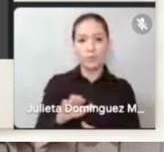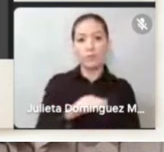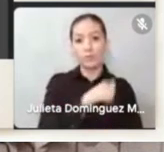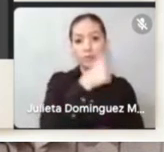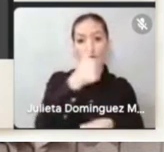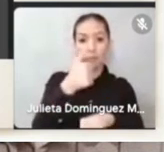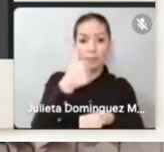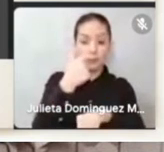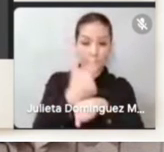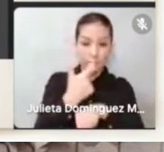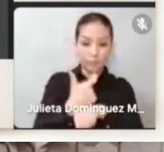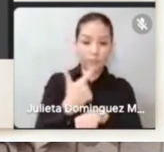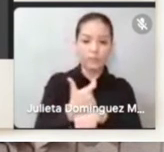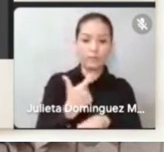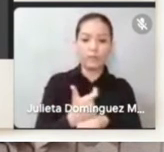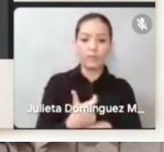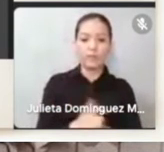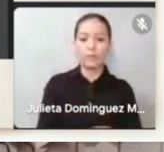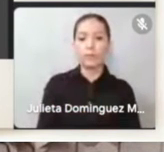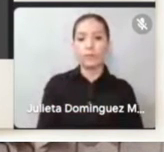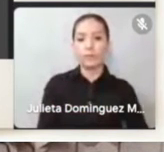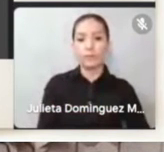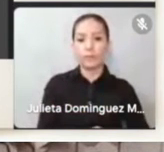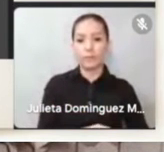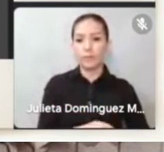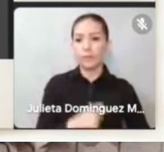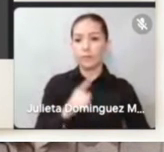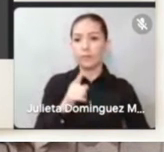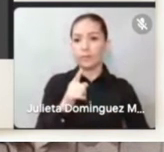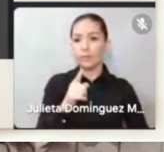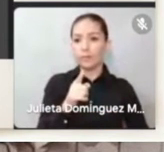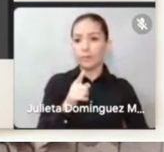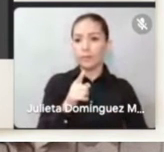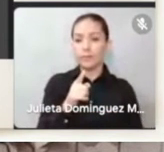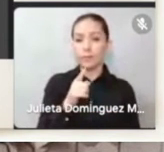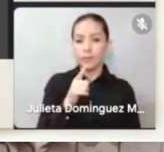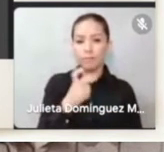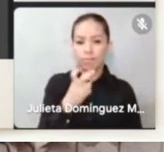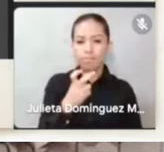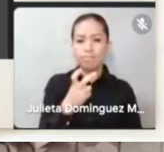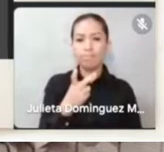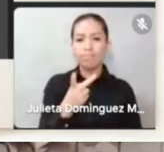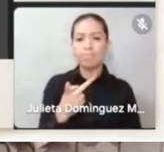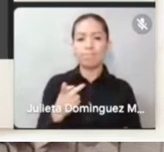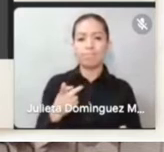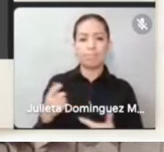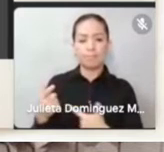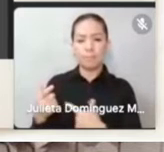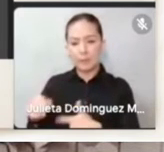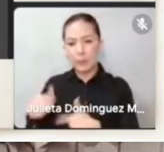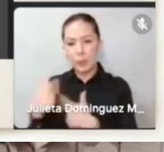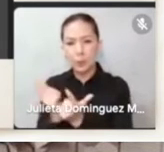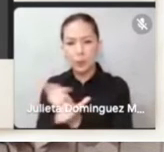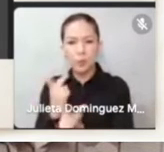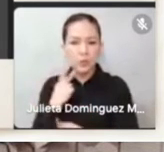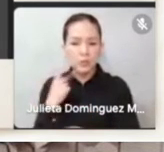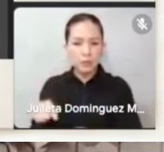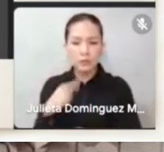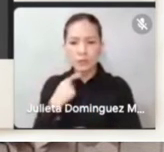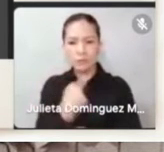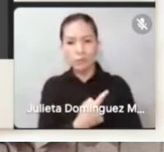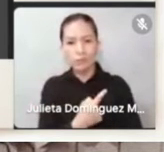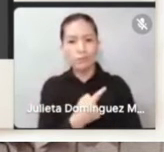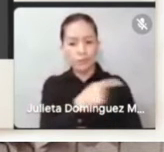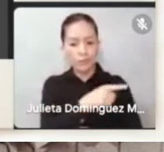del proyecto, el partido actor se duele del hecho inminente y pretensión cierta de que María Eugenia Campos